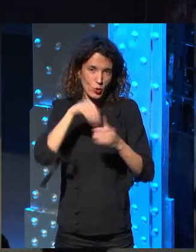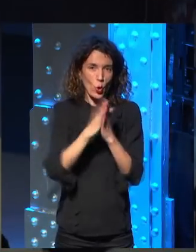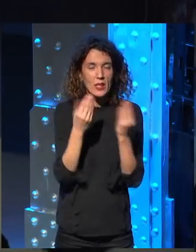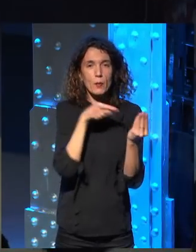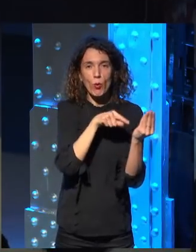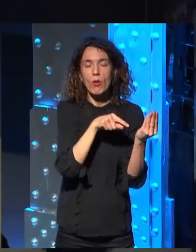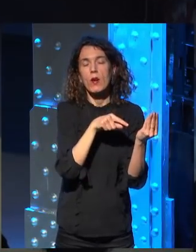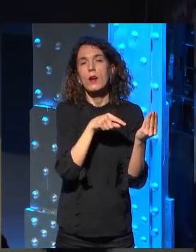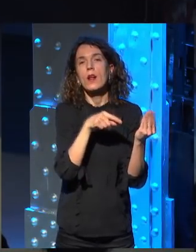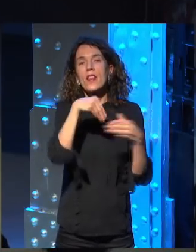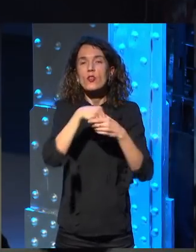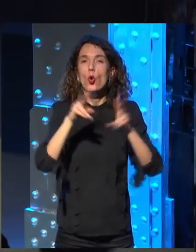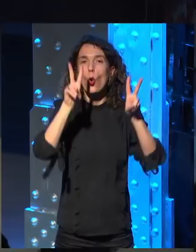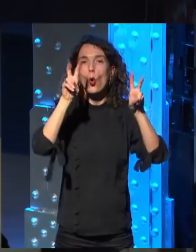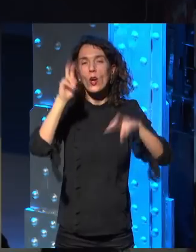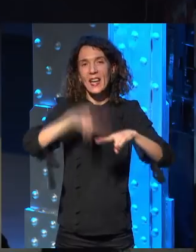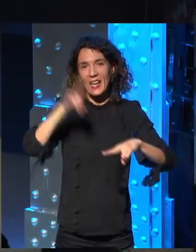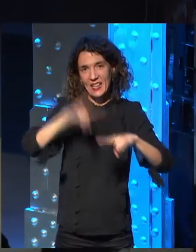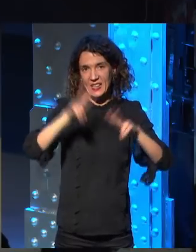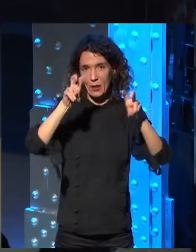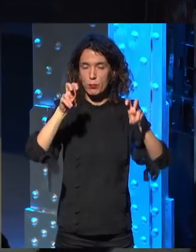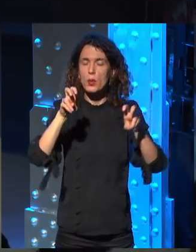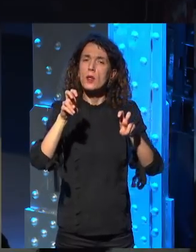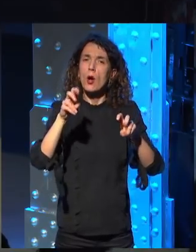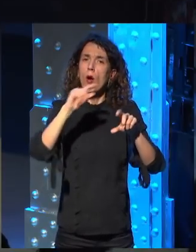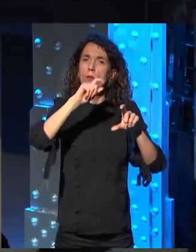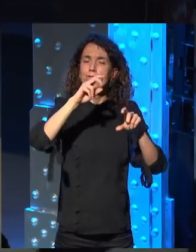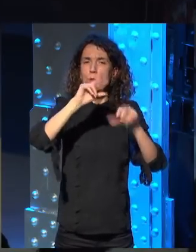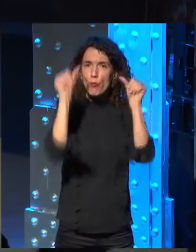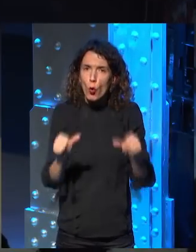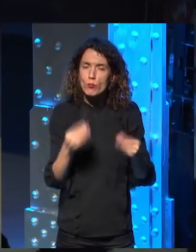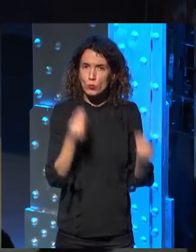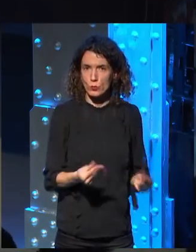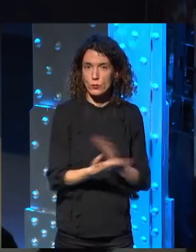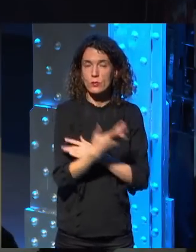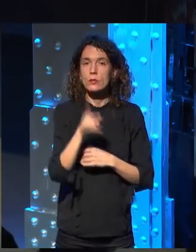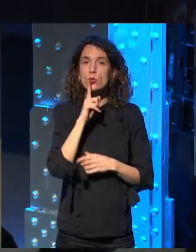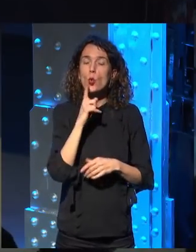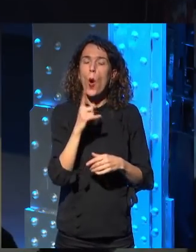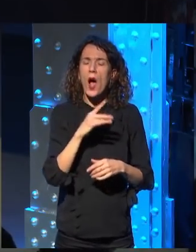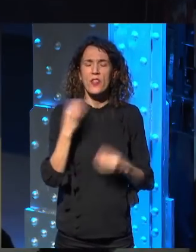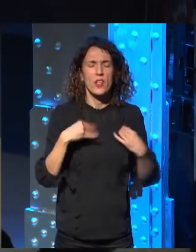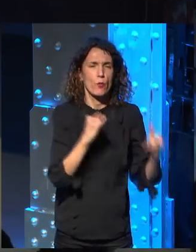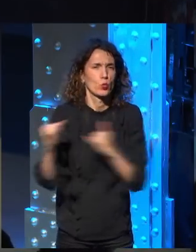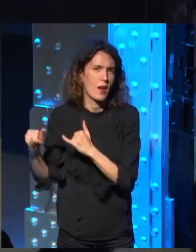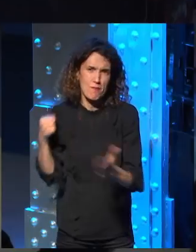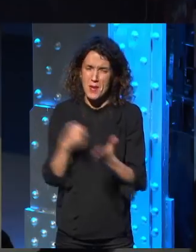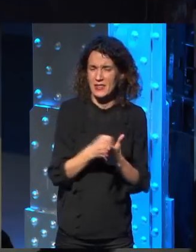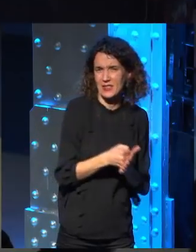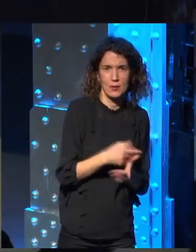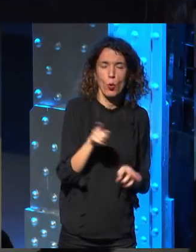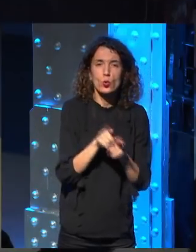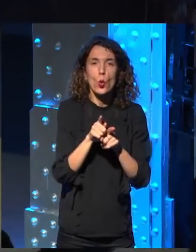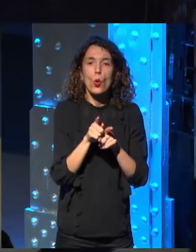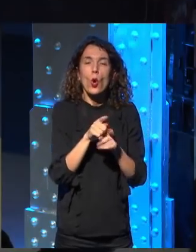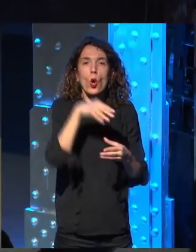libro, además están en negrita, tipográficamente está muy bien trabajado. Vas a pasarlo como nunca, elige los